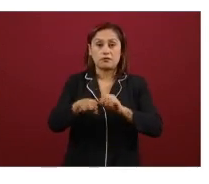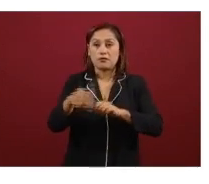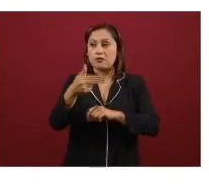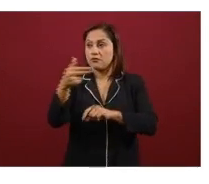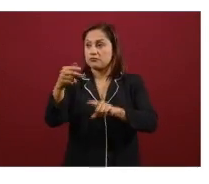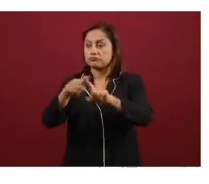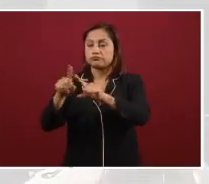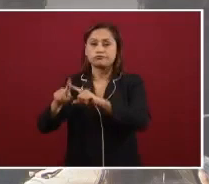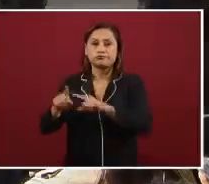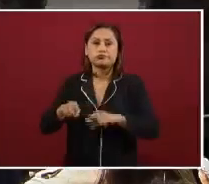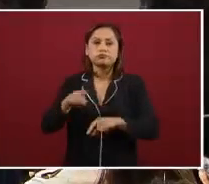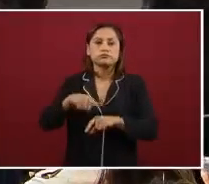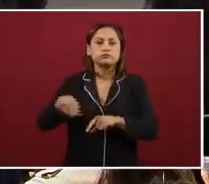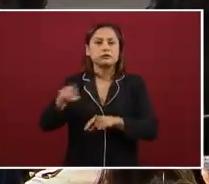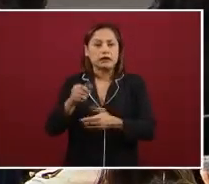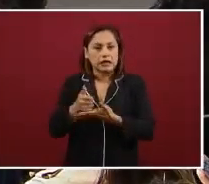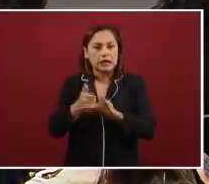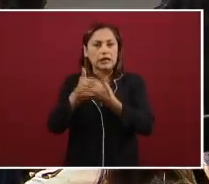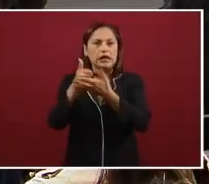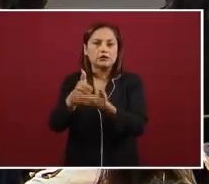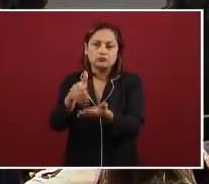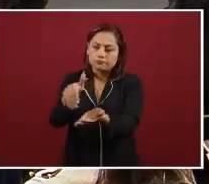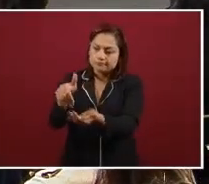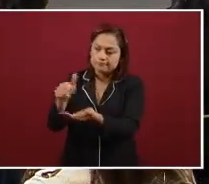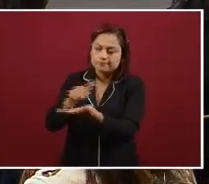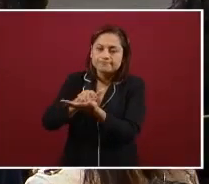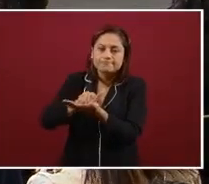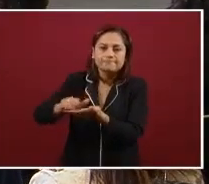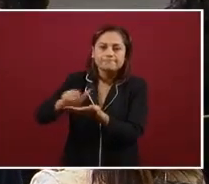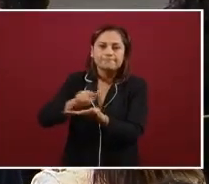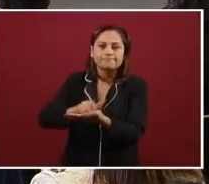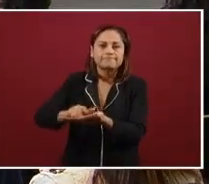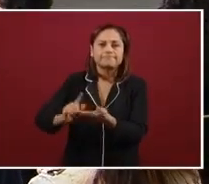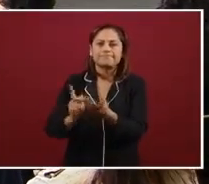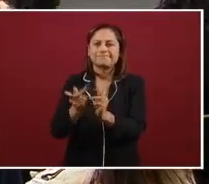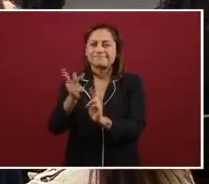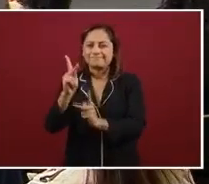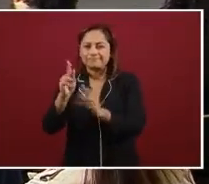las diferentes playas. La que sigue, por favor. Los avances que tenemos.